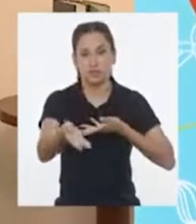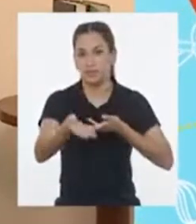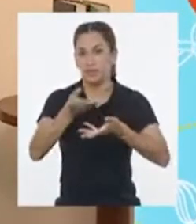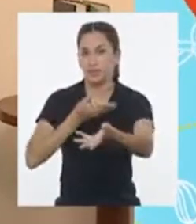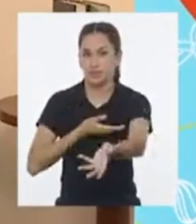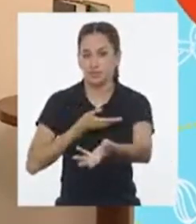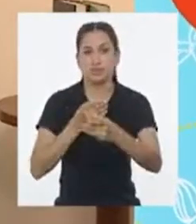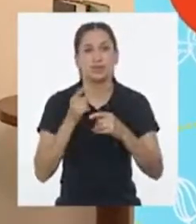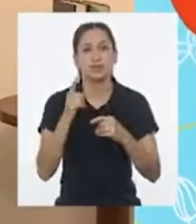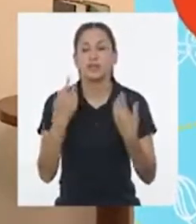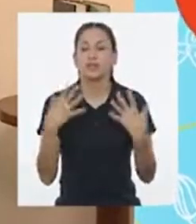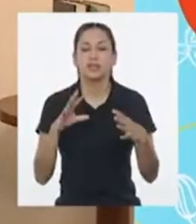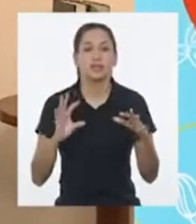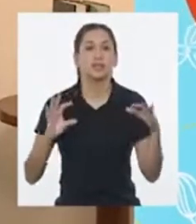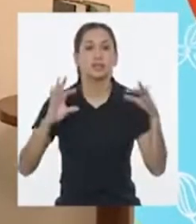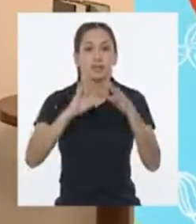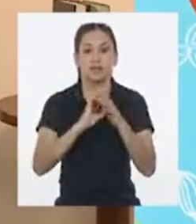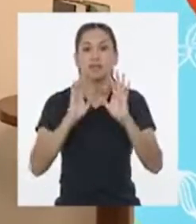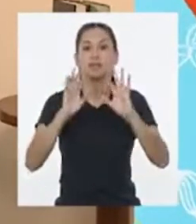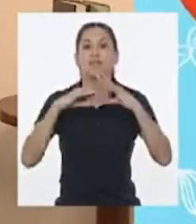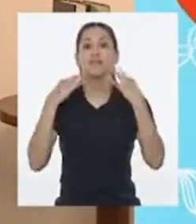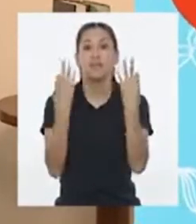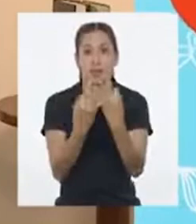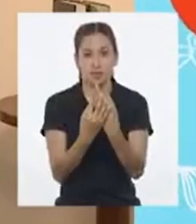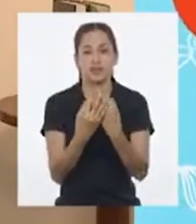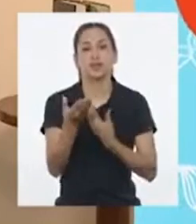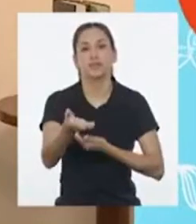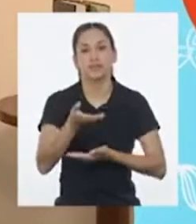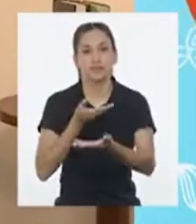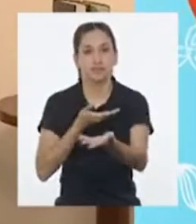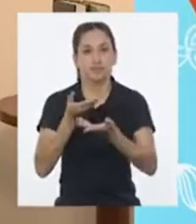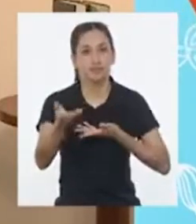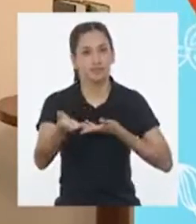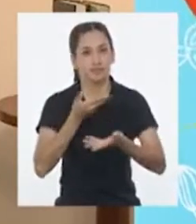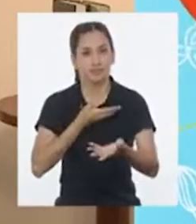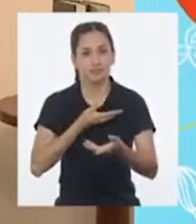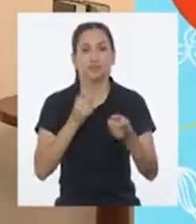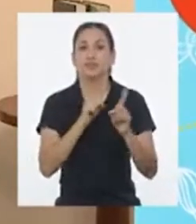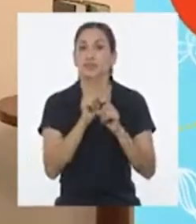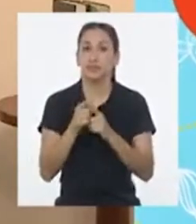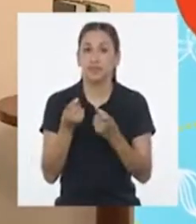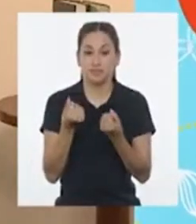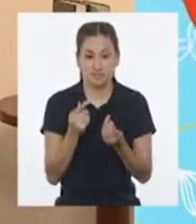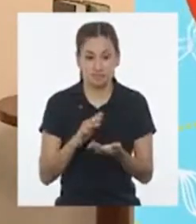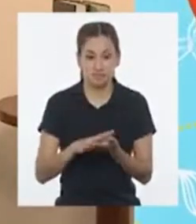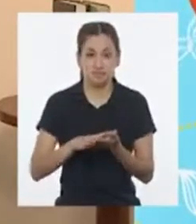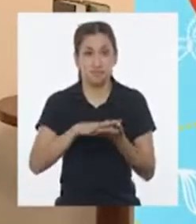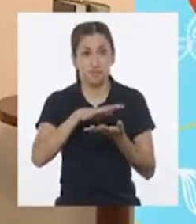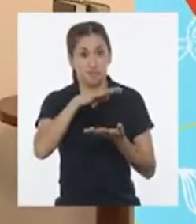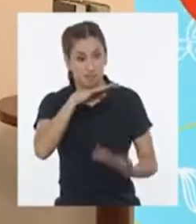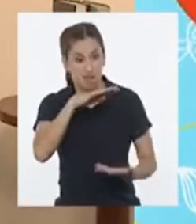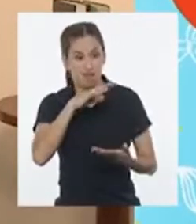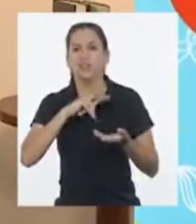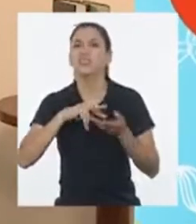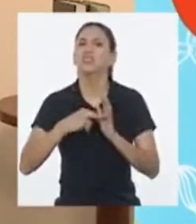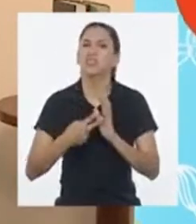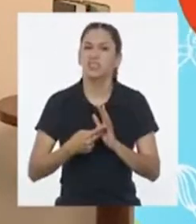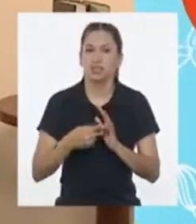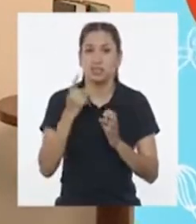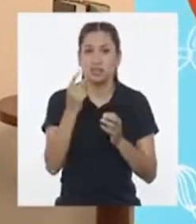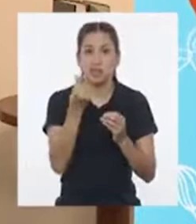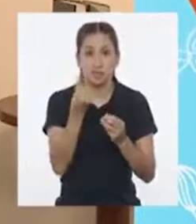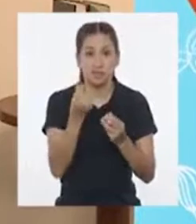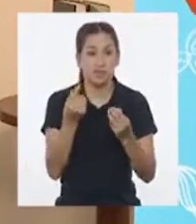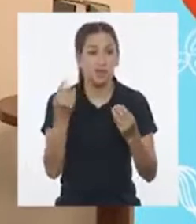de la economía los lazos de parentesco y reciprocidad. Asimismo, la riqueza no consistía